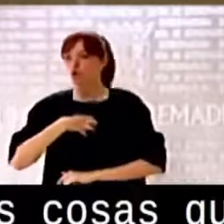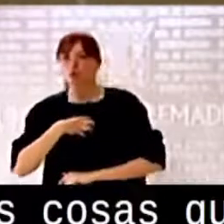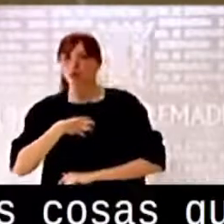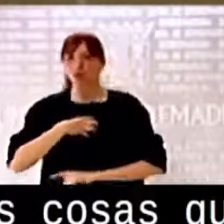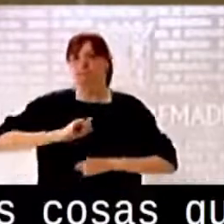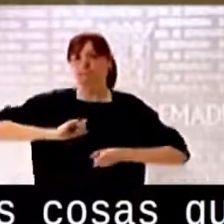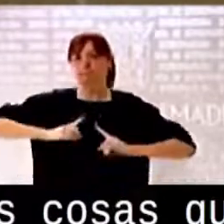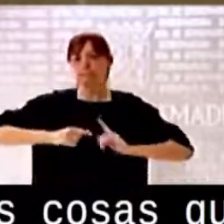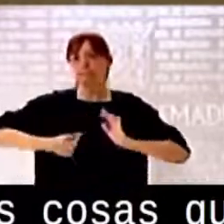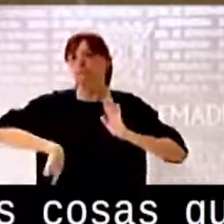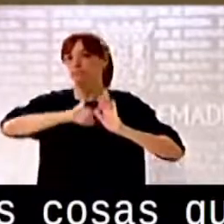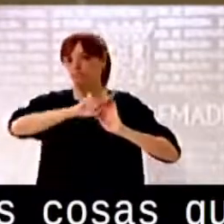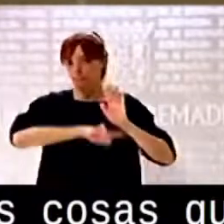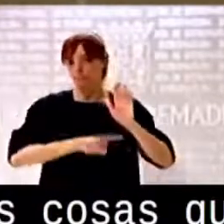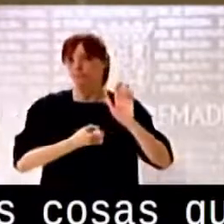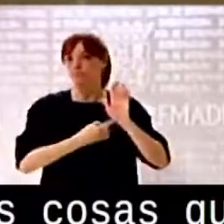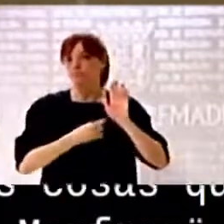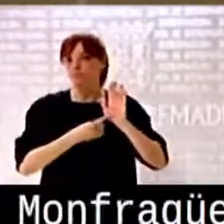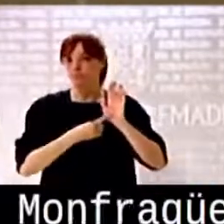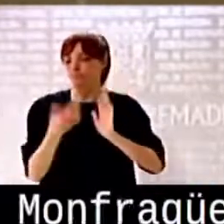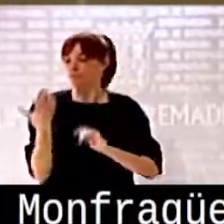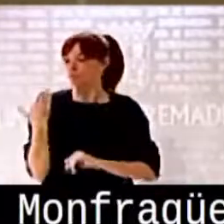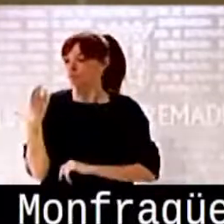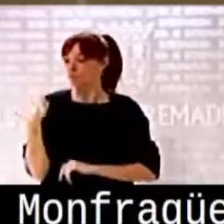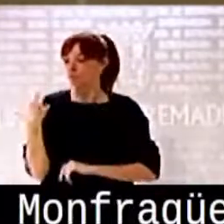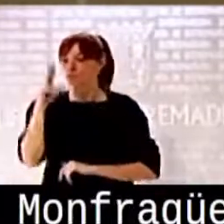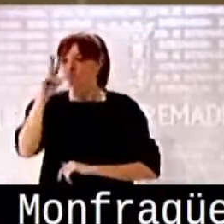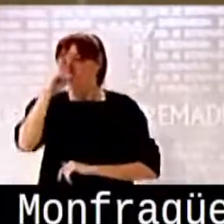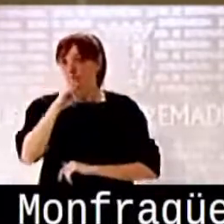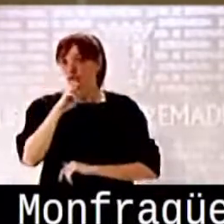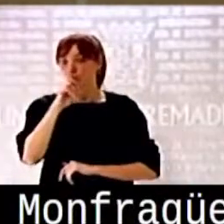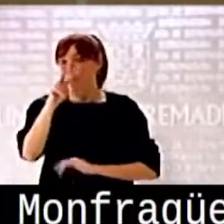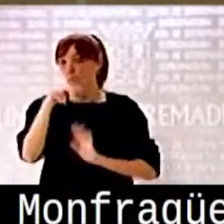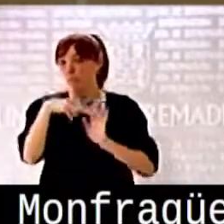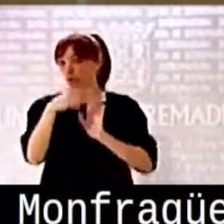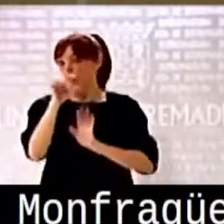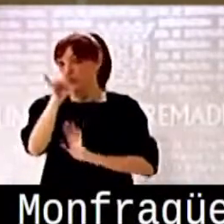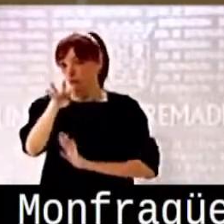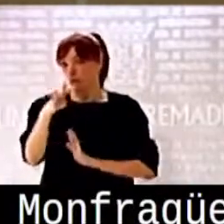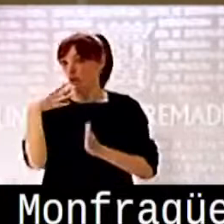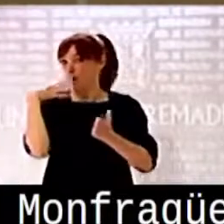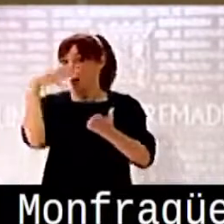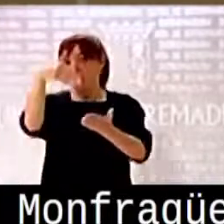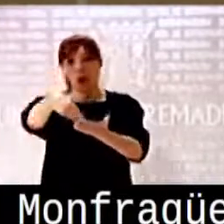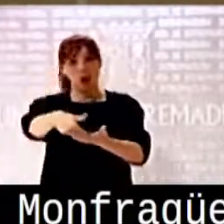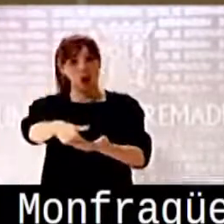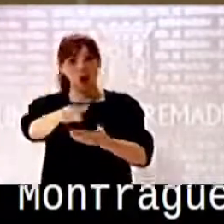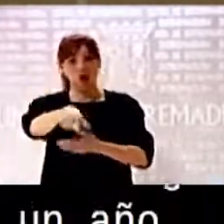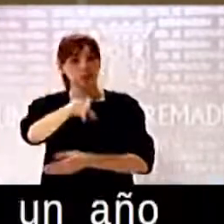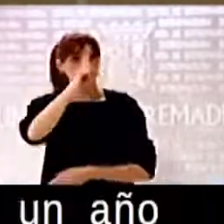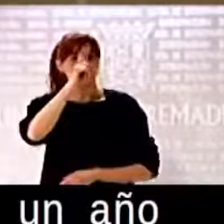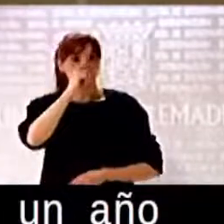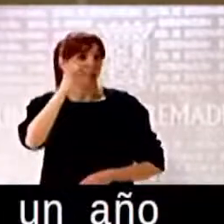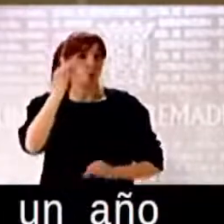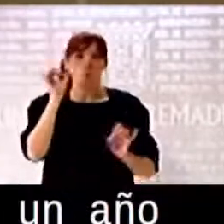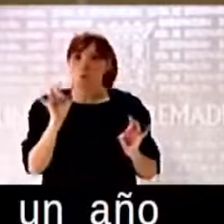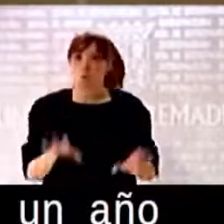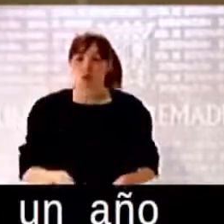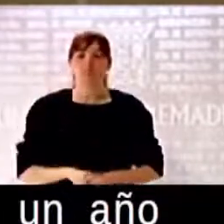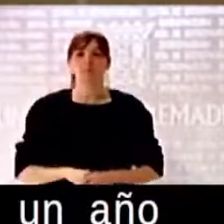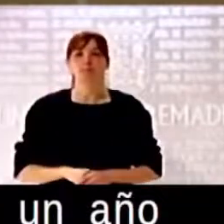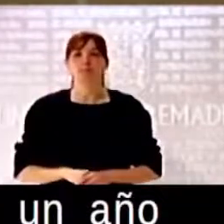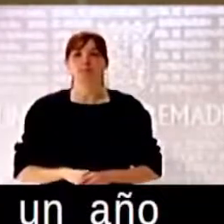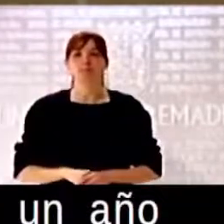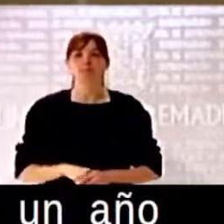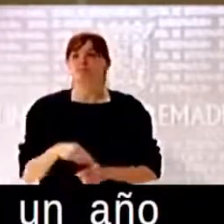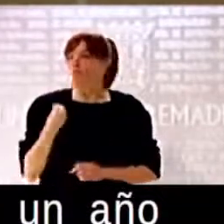pueden hacer en el Parque de Monfragüe, desde el año 2014. Y este año no es un año excepcional. Este año